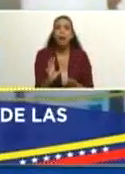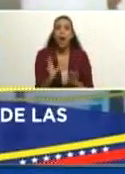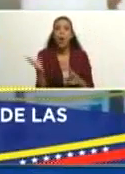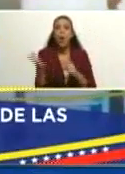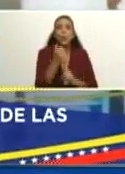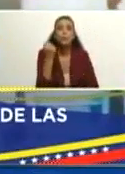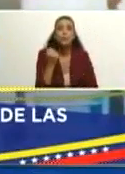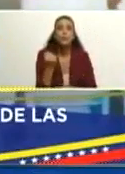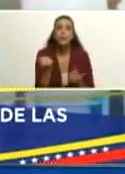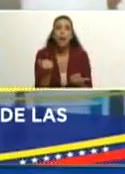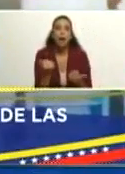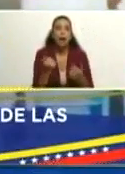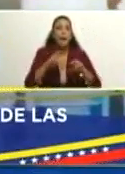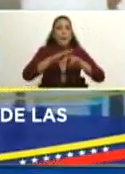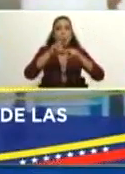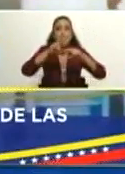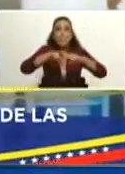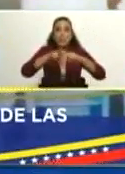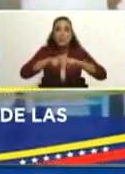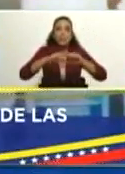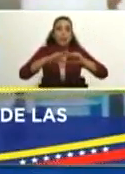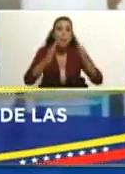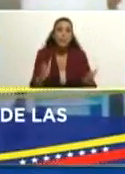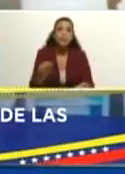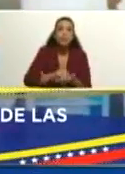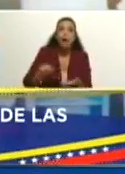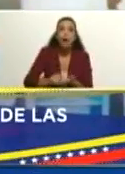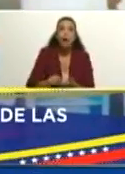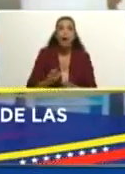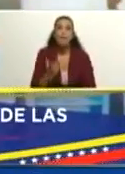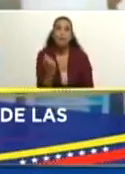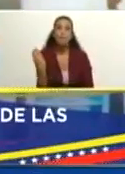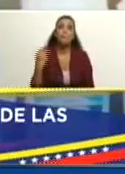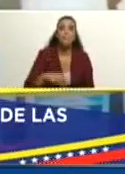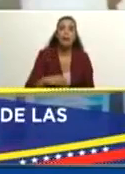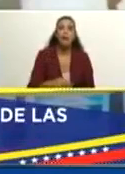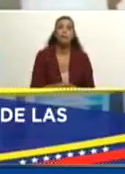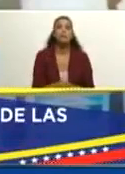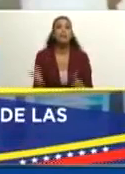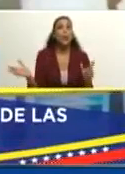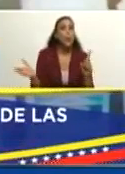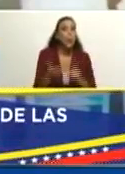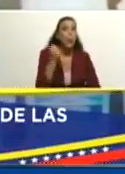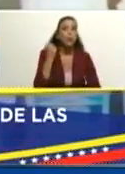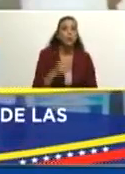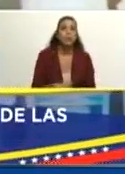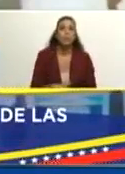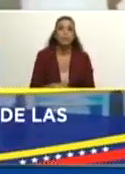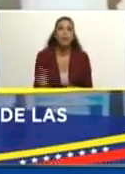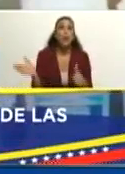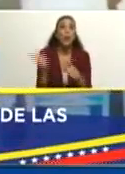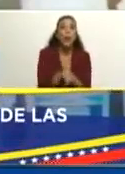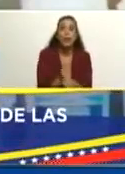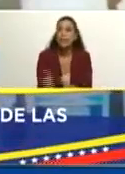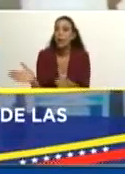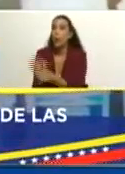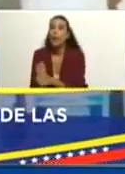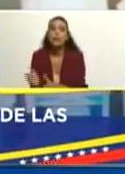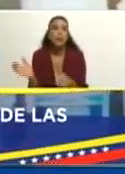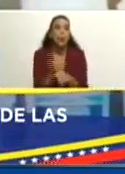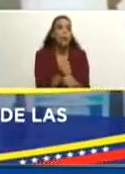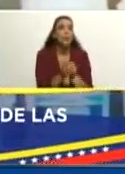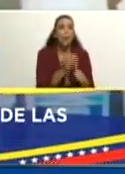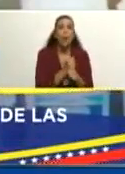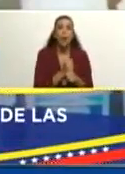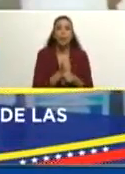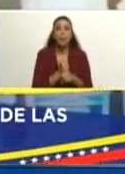conseguir las sillas pupitre, se consigue las sillas pupitre. Así que se llaman, ¿no? Las mesas sillas que llaman ahora,